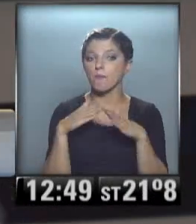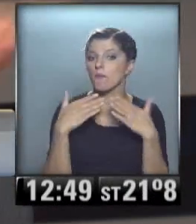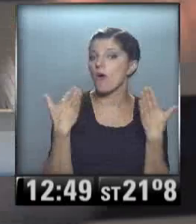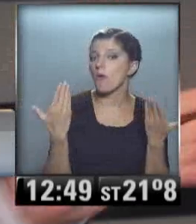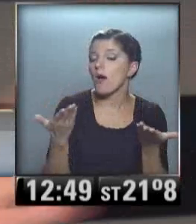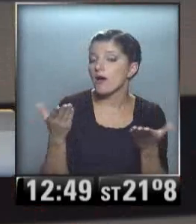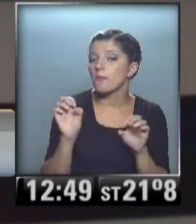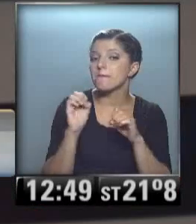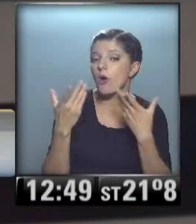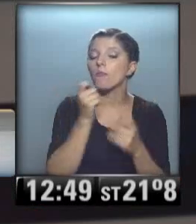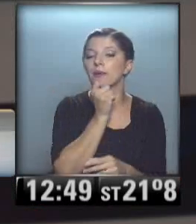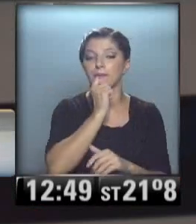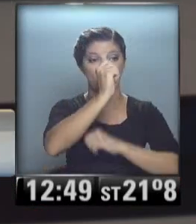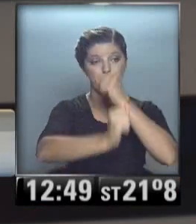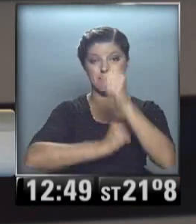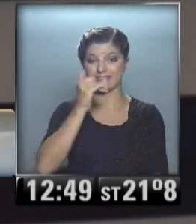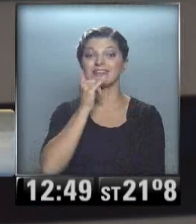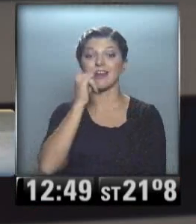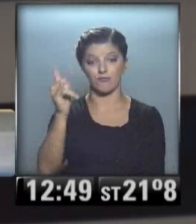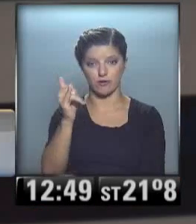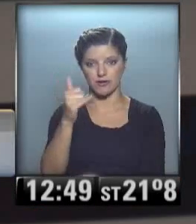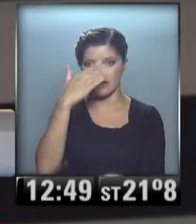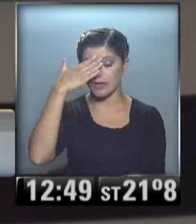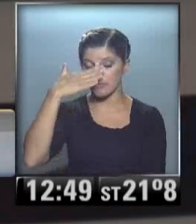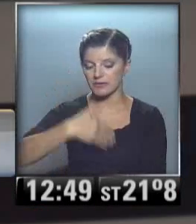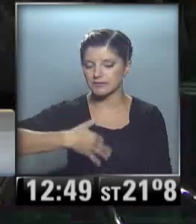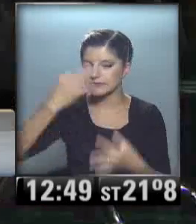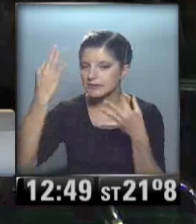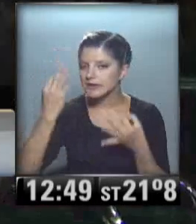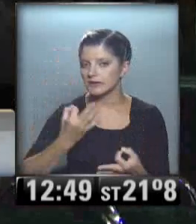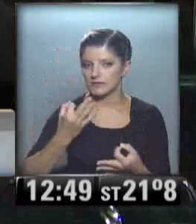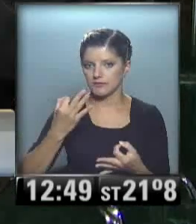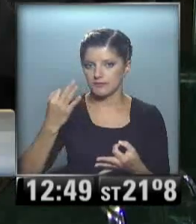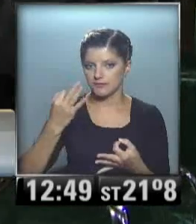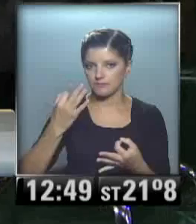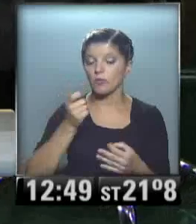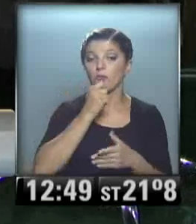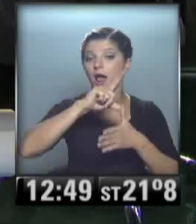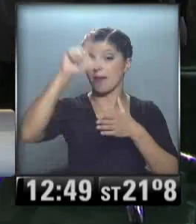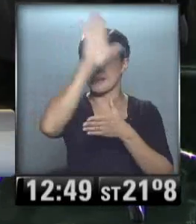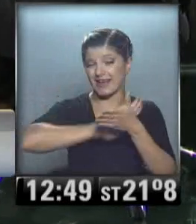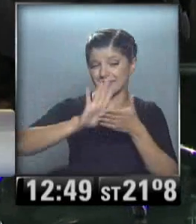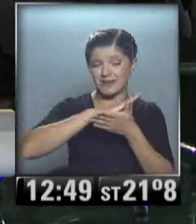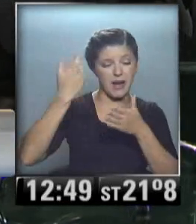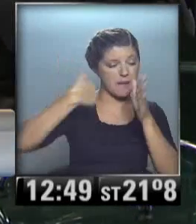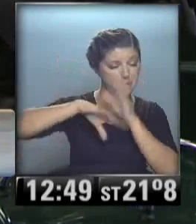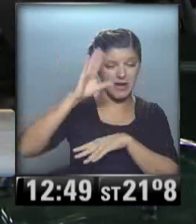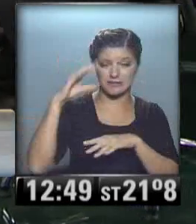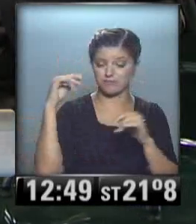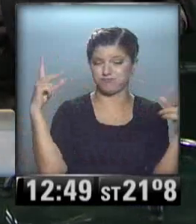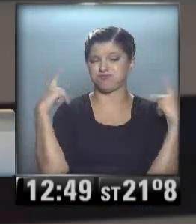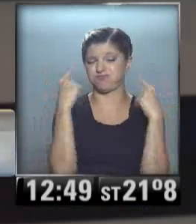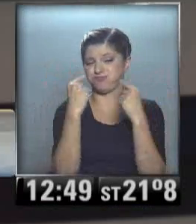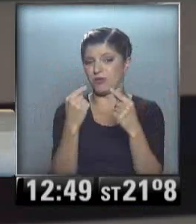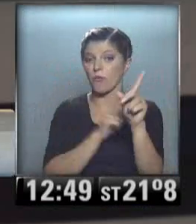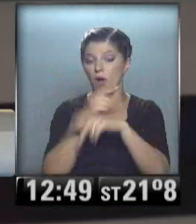sabemos en el caso, por ejemplo, de las telefónicas, después terminan siendo una de las más cuestionadas en América Latina, donde hubo un gran proceso de privatización de